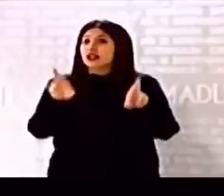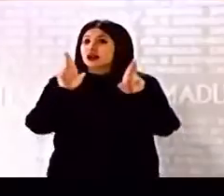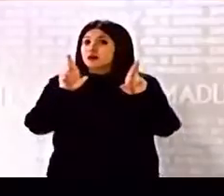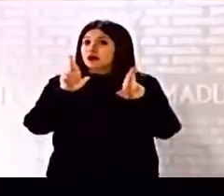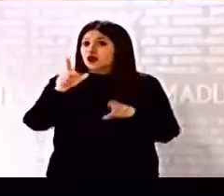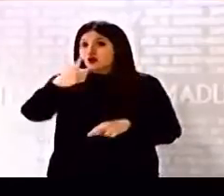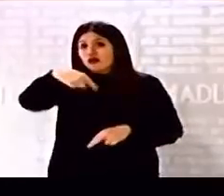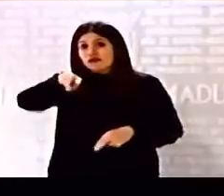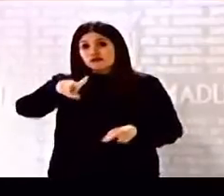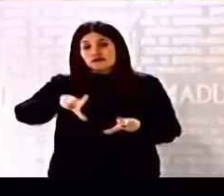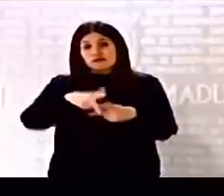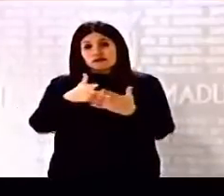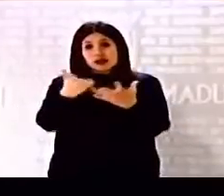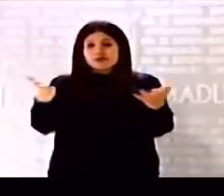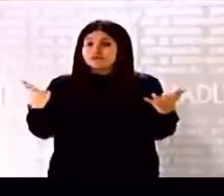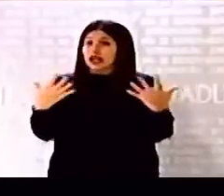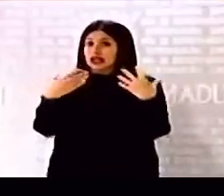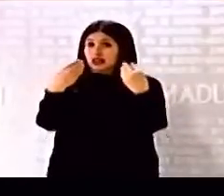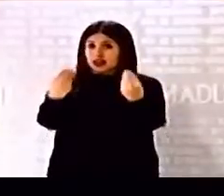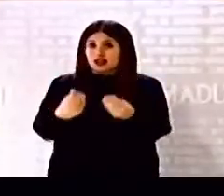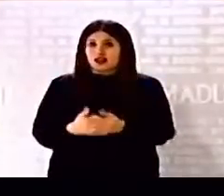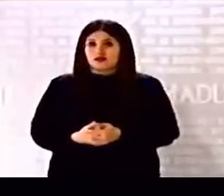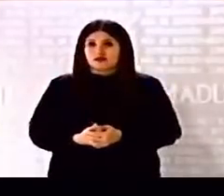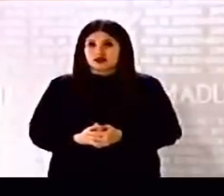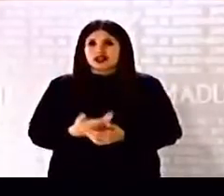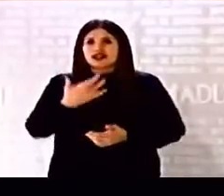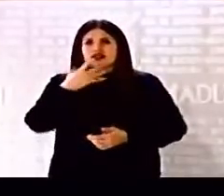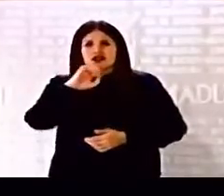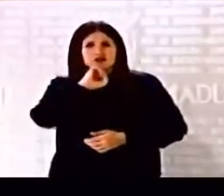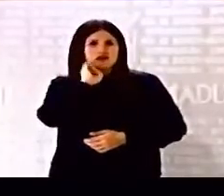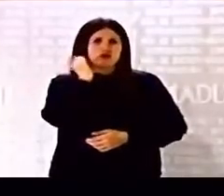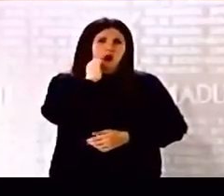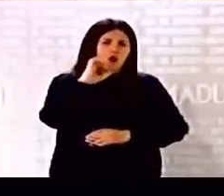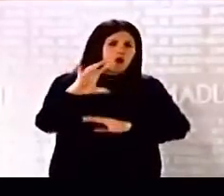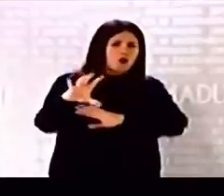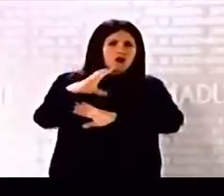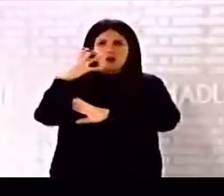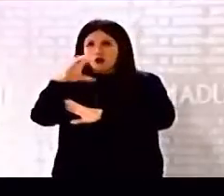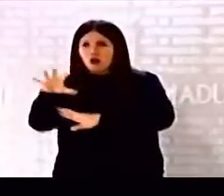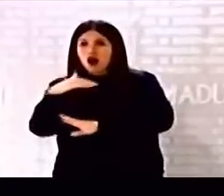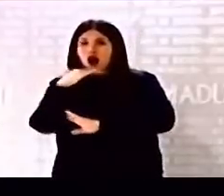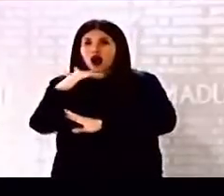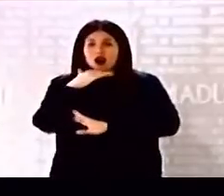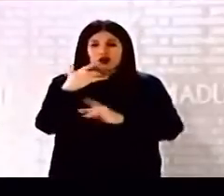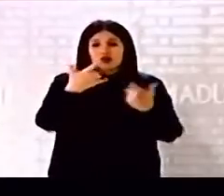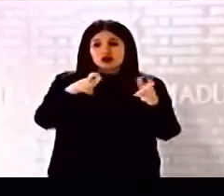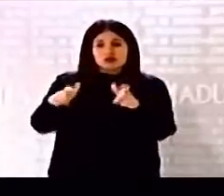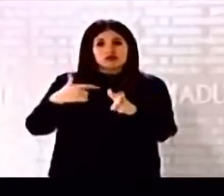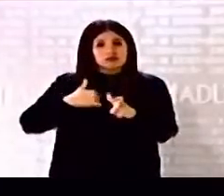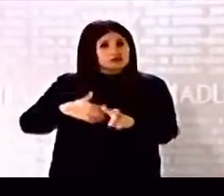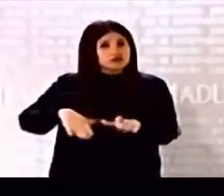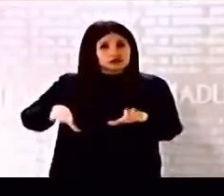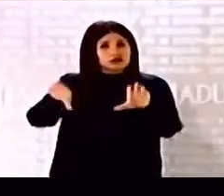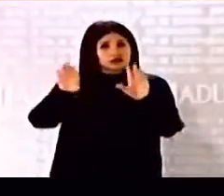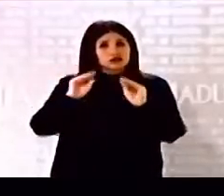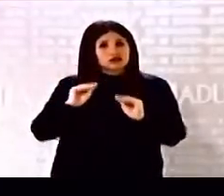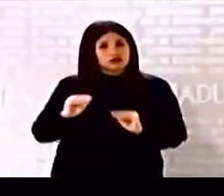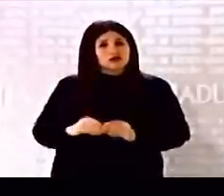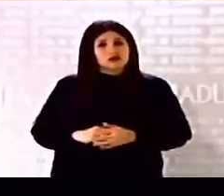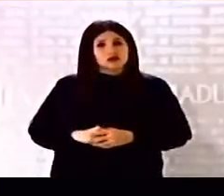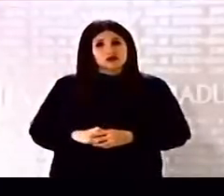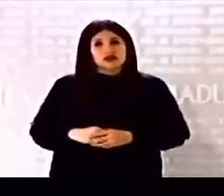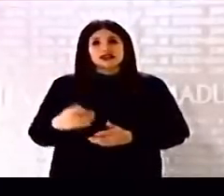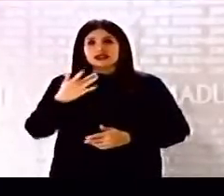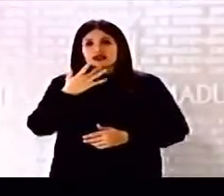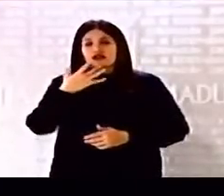entiendan. Yo entenderé todas las reclamaciones que tengan los sectores. Yo entenderé la